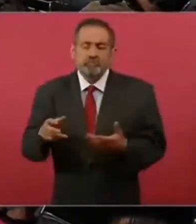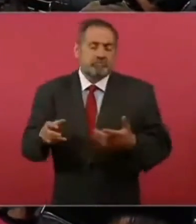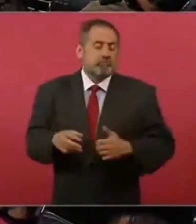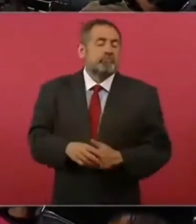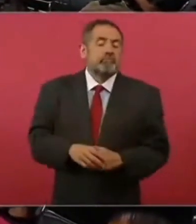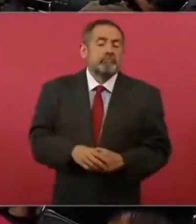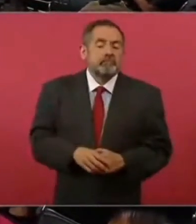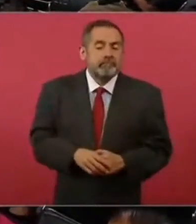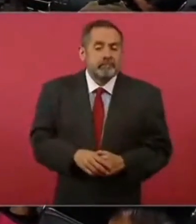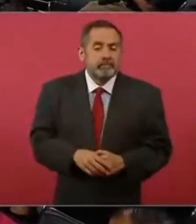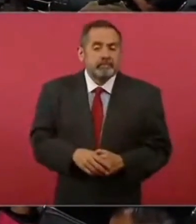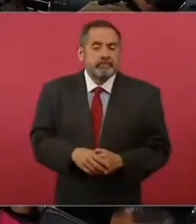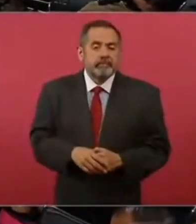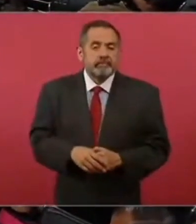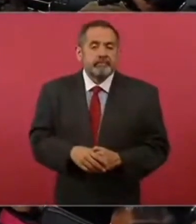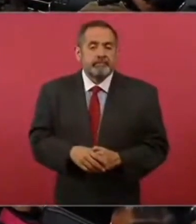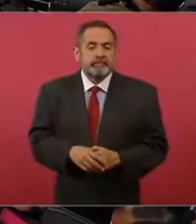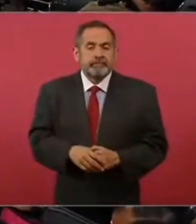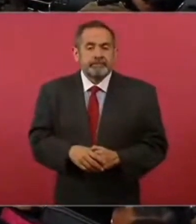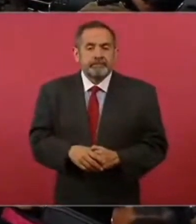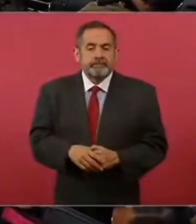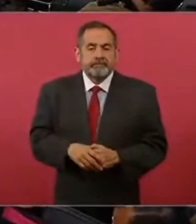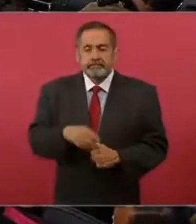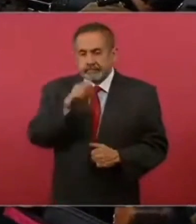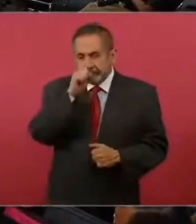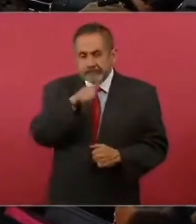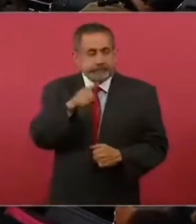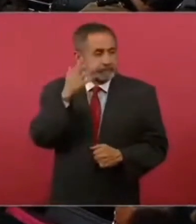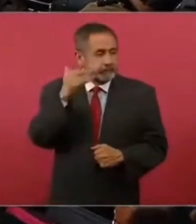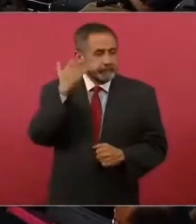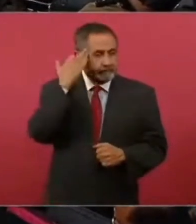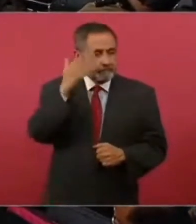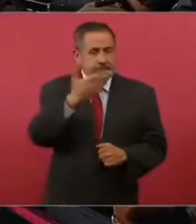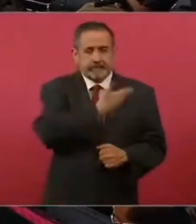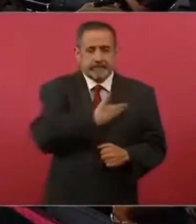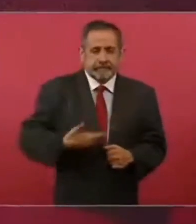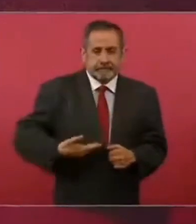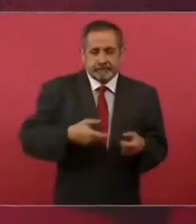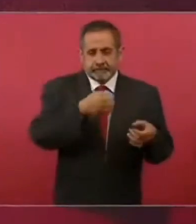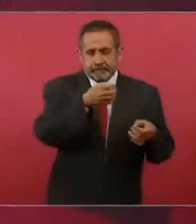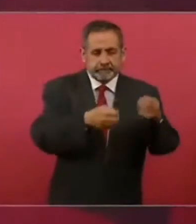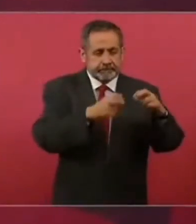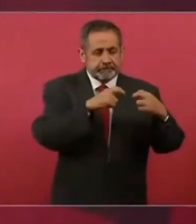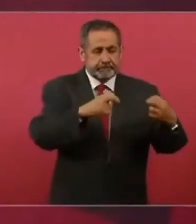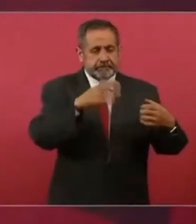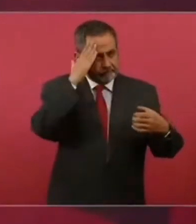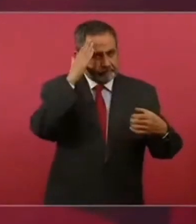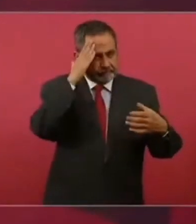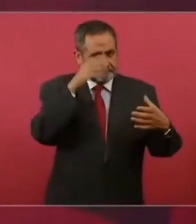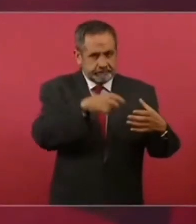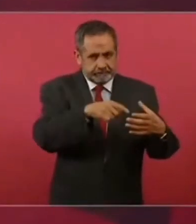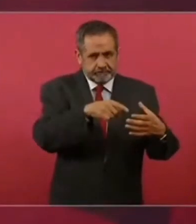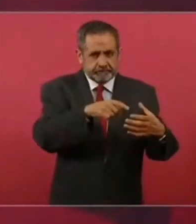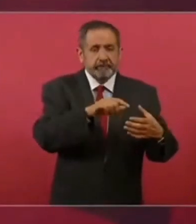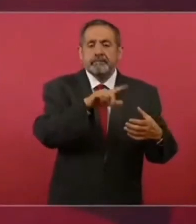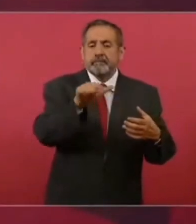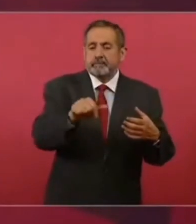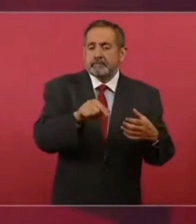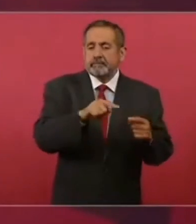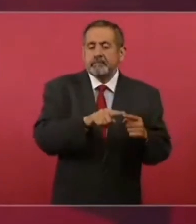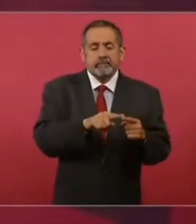era presidente de la corte el ministro posteriormente